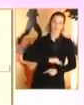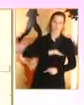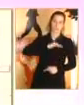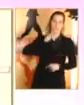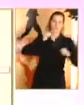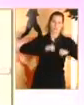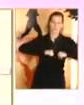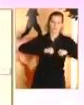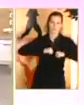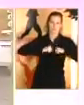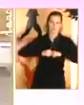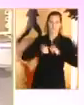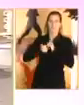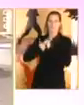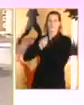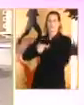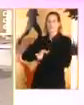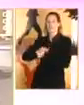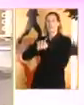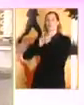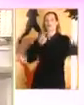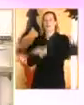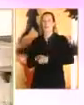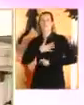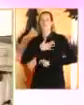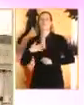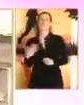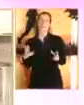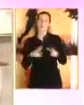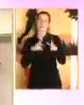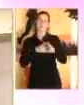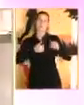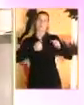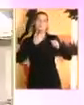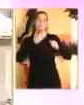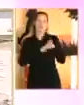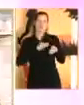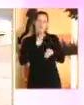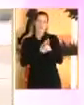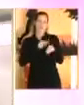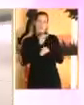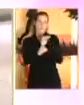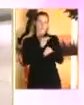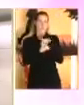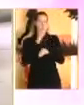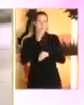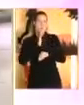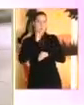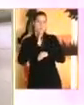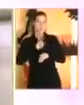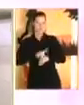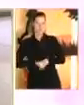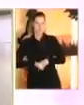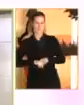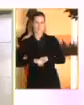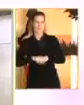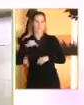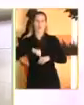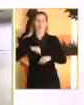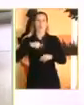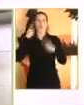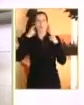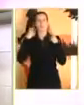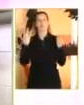que se merecen el cariño y el cuidado de nuestra sociedad. Hoy deberíamos comenzar a guardar nuestro futuro, cultivando